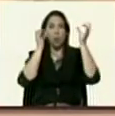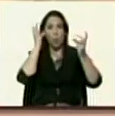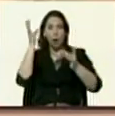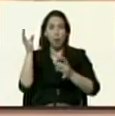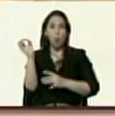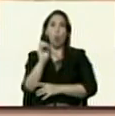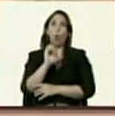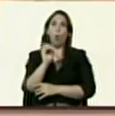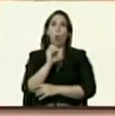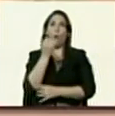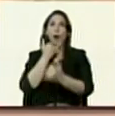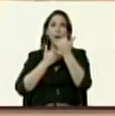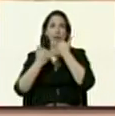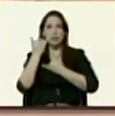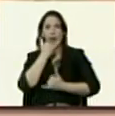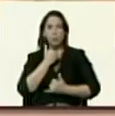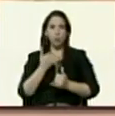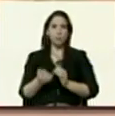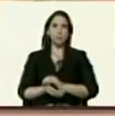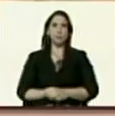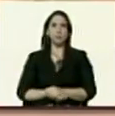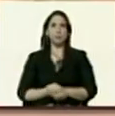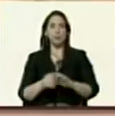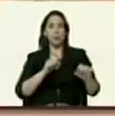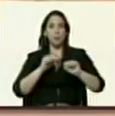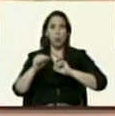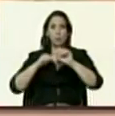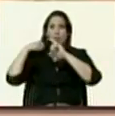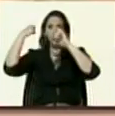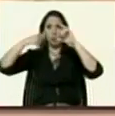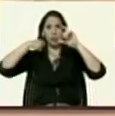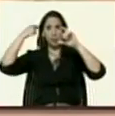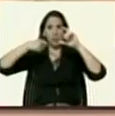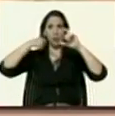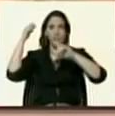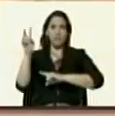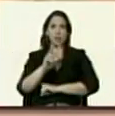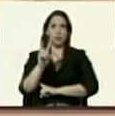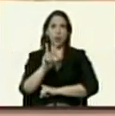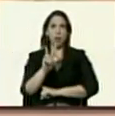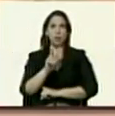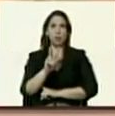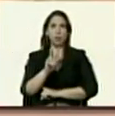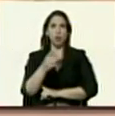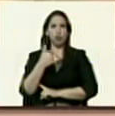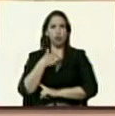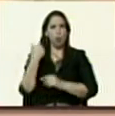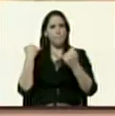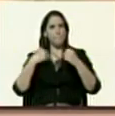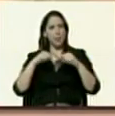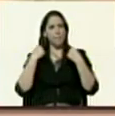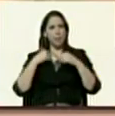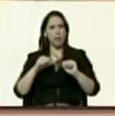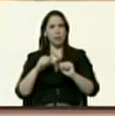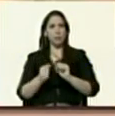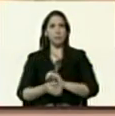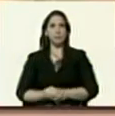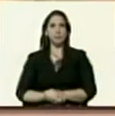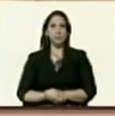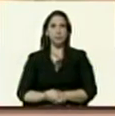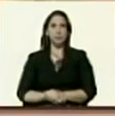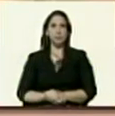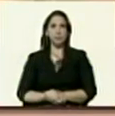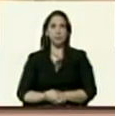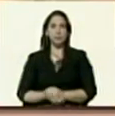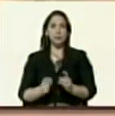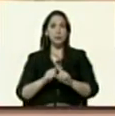Erramos del movimiento cinematográfico venezolano. Y yo me estaba preparando, pero